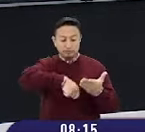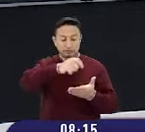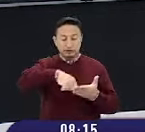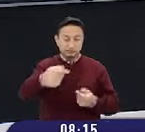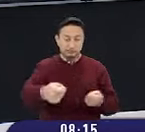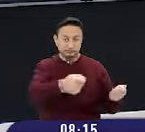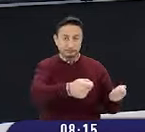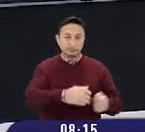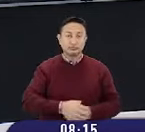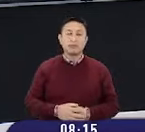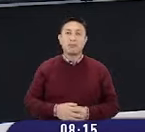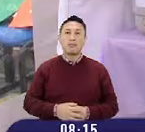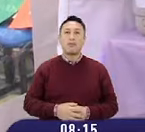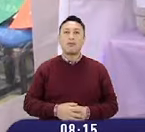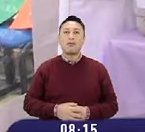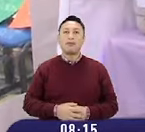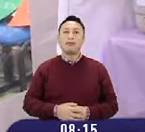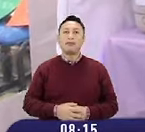estudiantes.